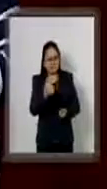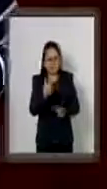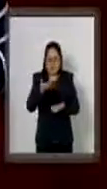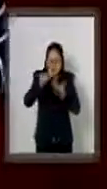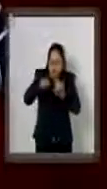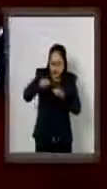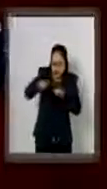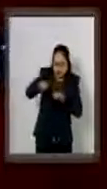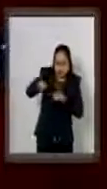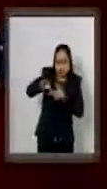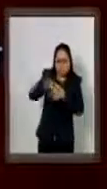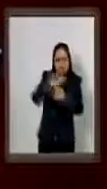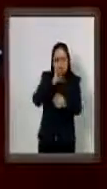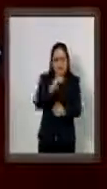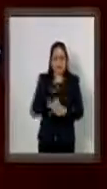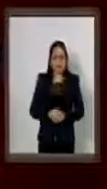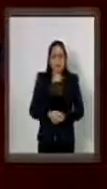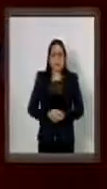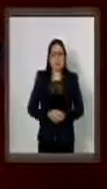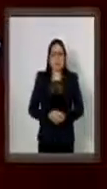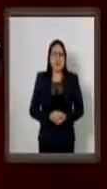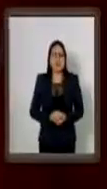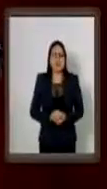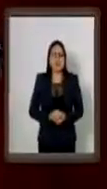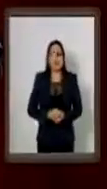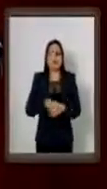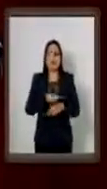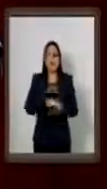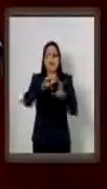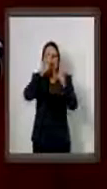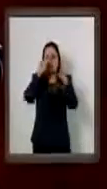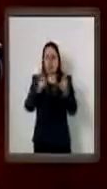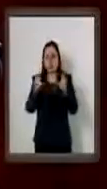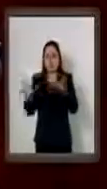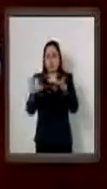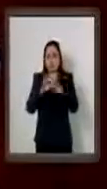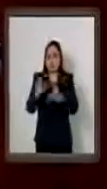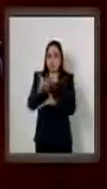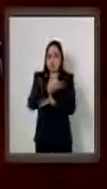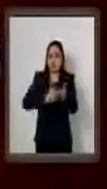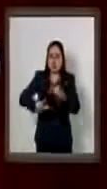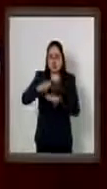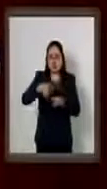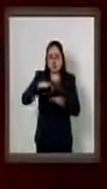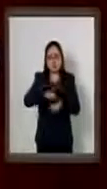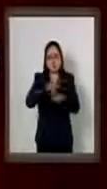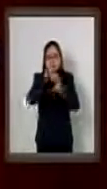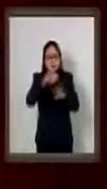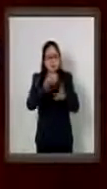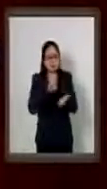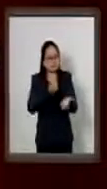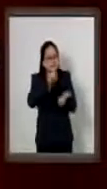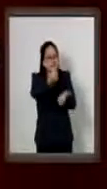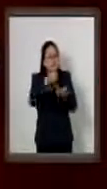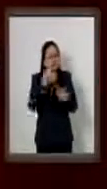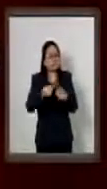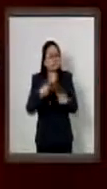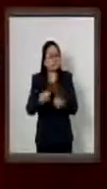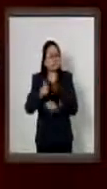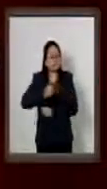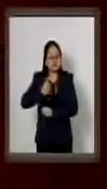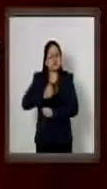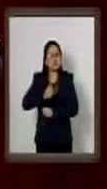contrapesos. En relación al criterio de subsidiariedad, en efecto, las Fuerzas Armadas